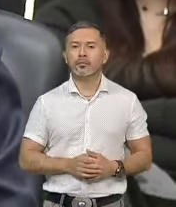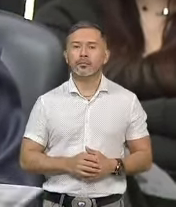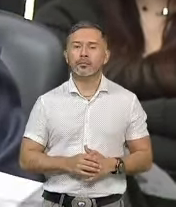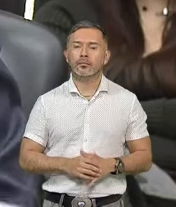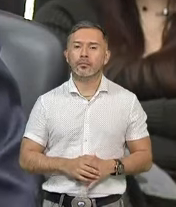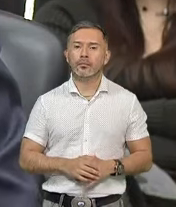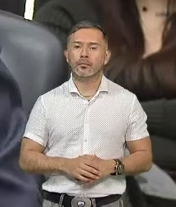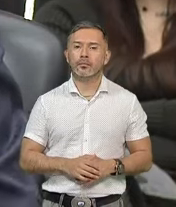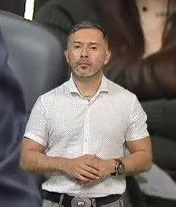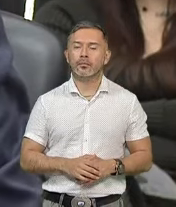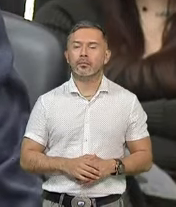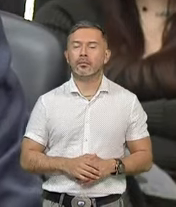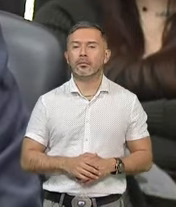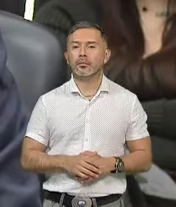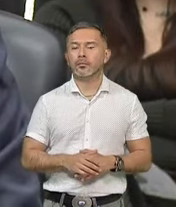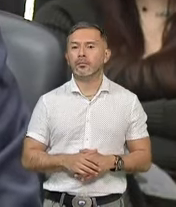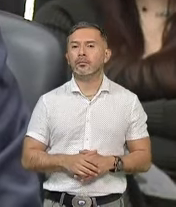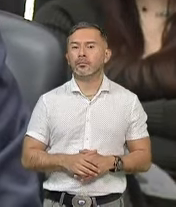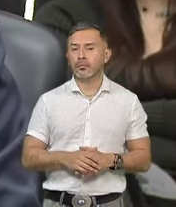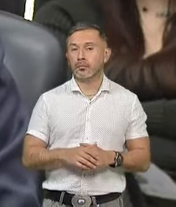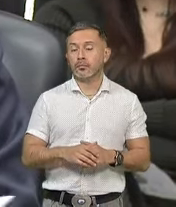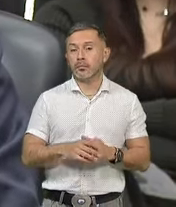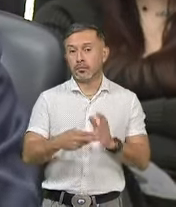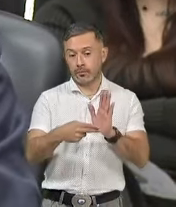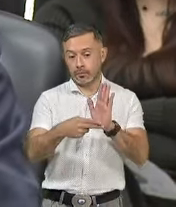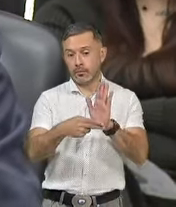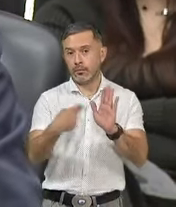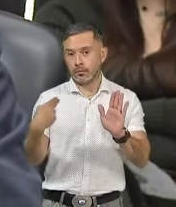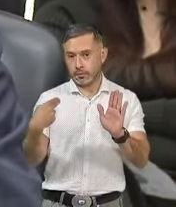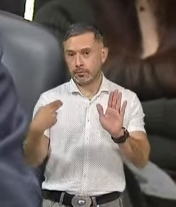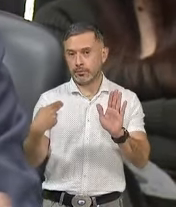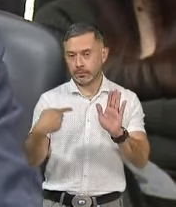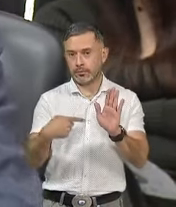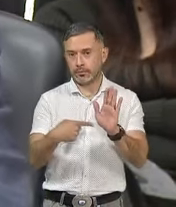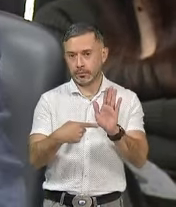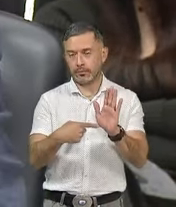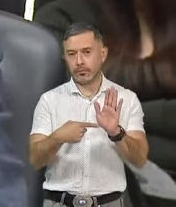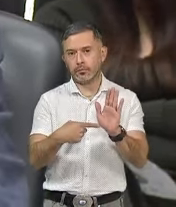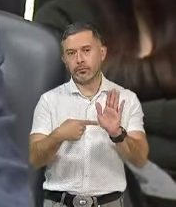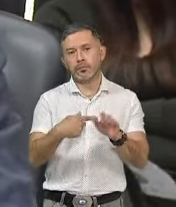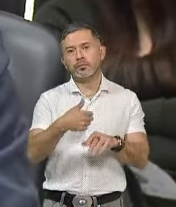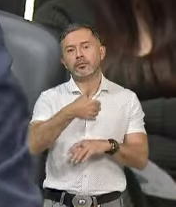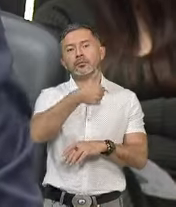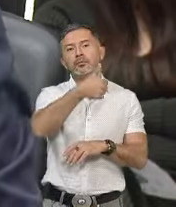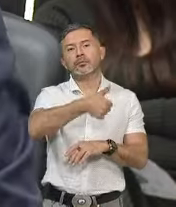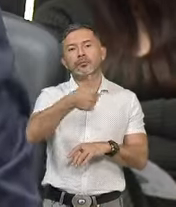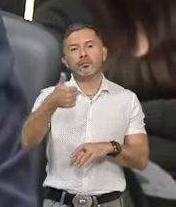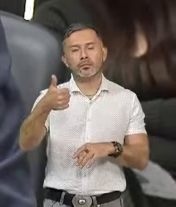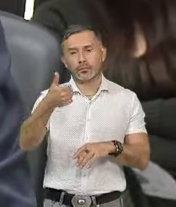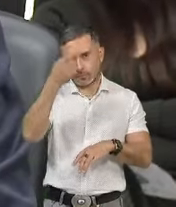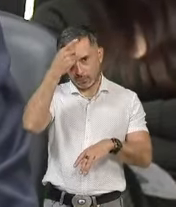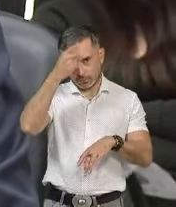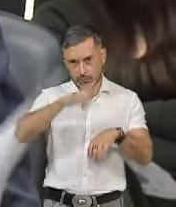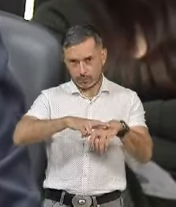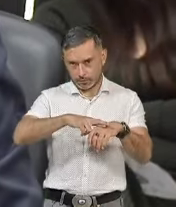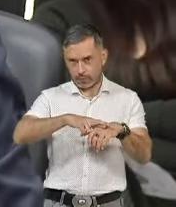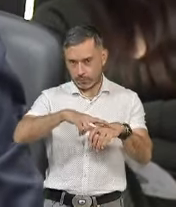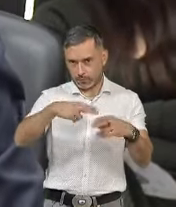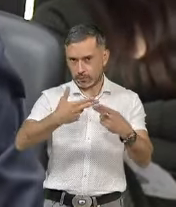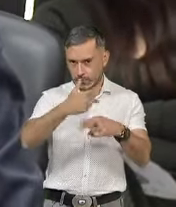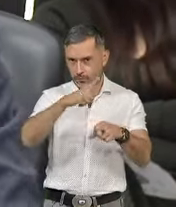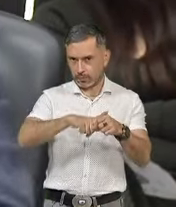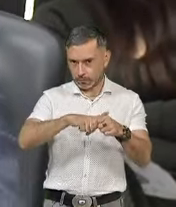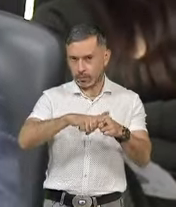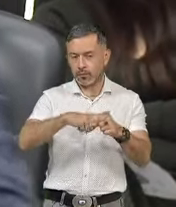ecologista firmaron a través de sus dirigencias nacionales